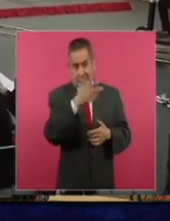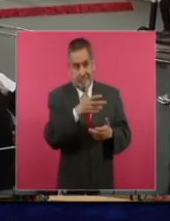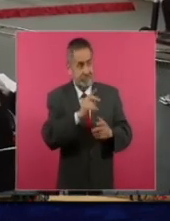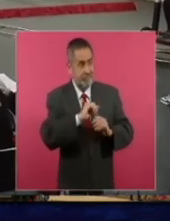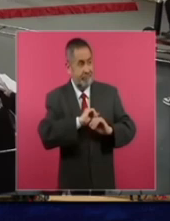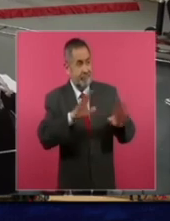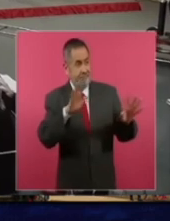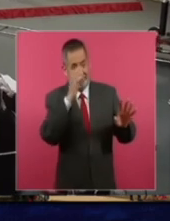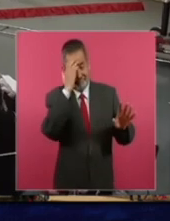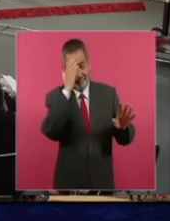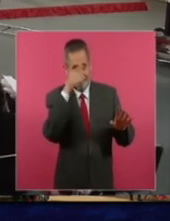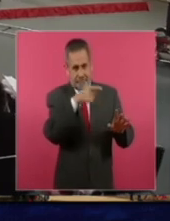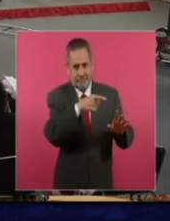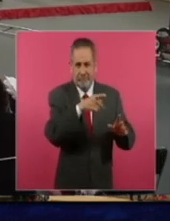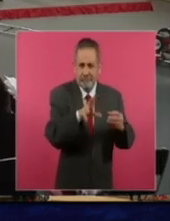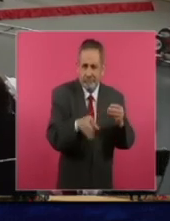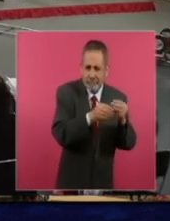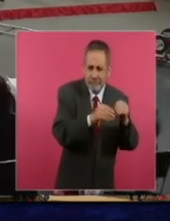Famosísima.